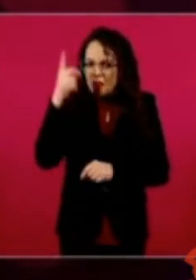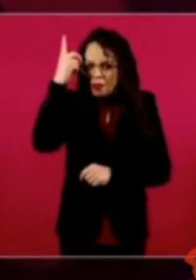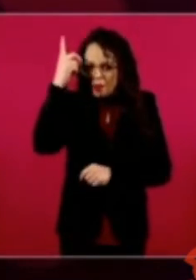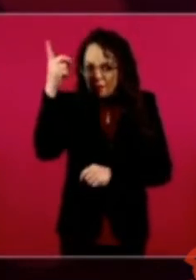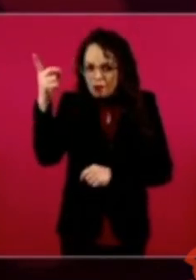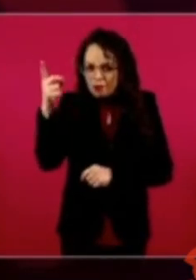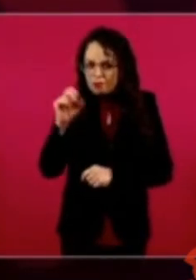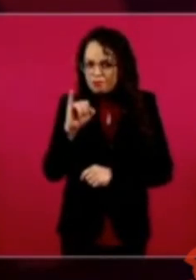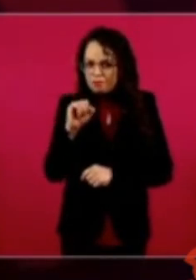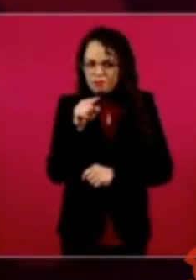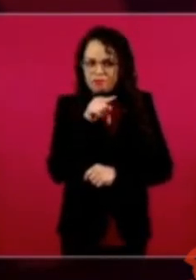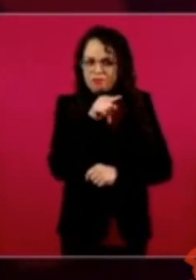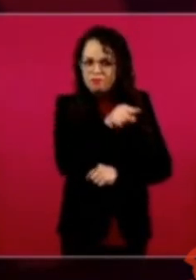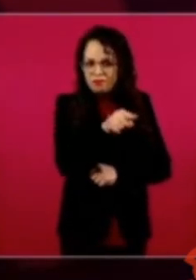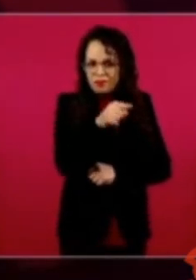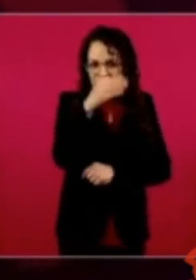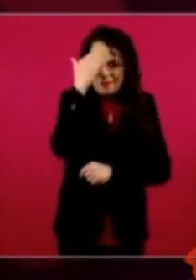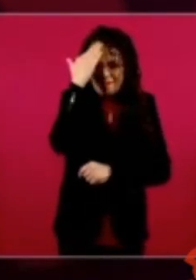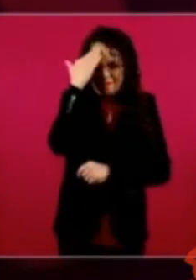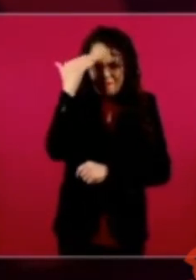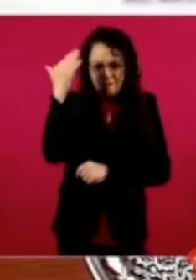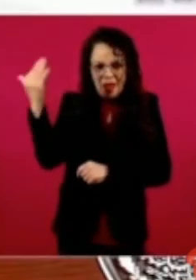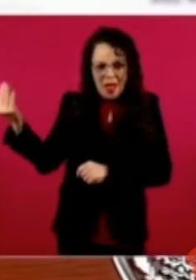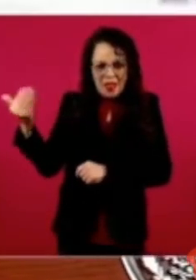Pero por lo general